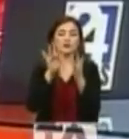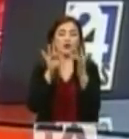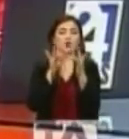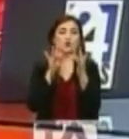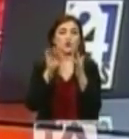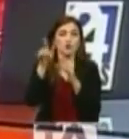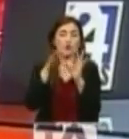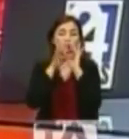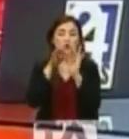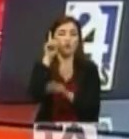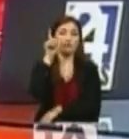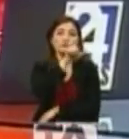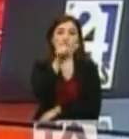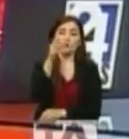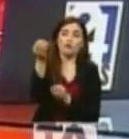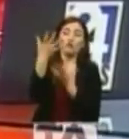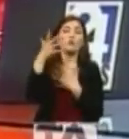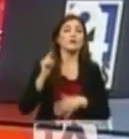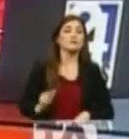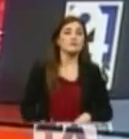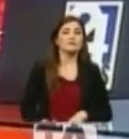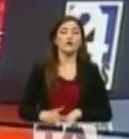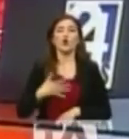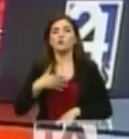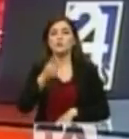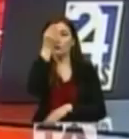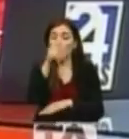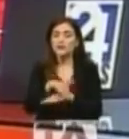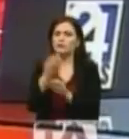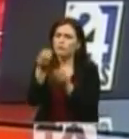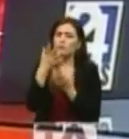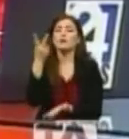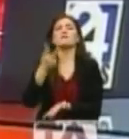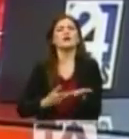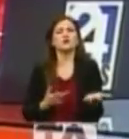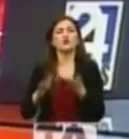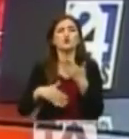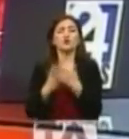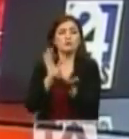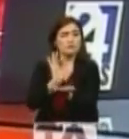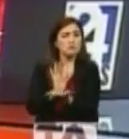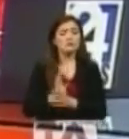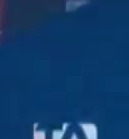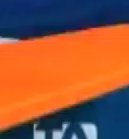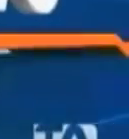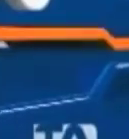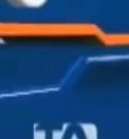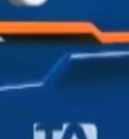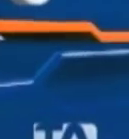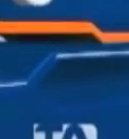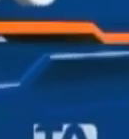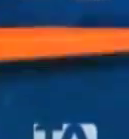con Paul Cuello desde la Fiscalía para que nos cuente los detalles. Hola Paul, buenas tardes, cuéntanos, ¿se dieron todas las comparecencias?